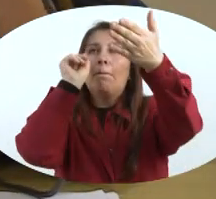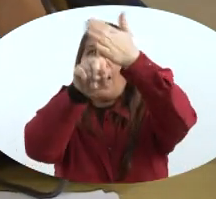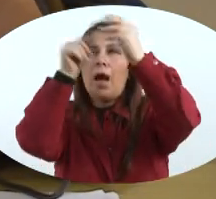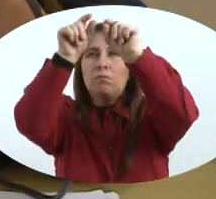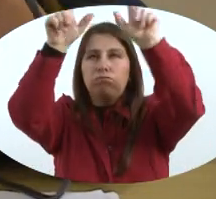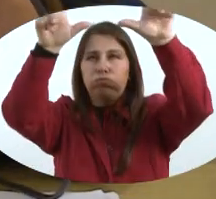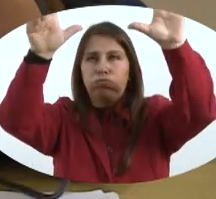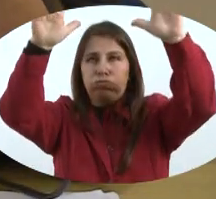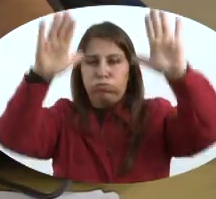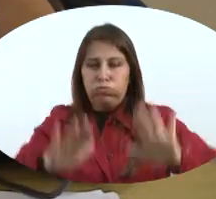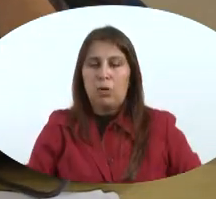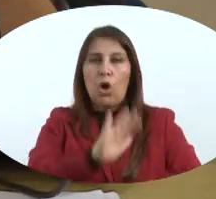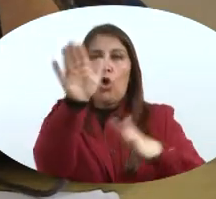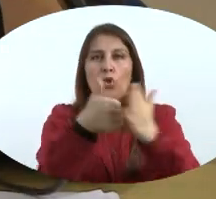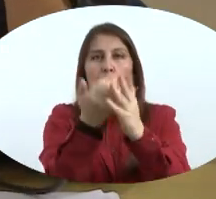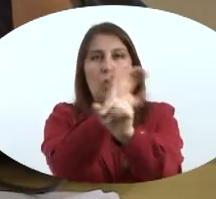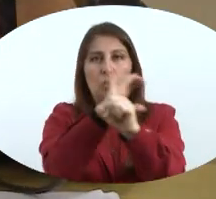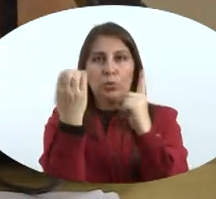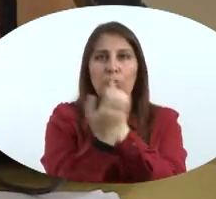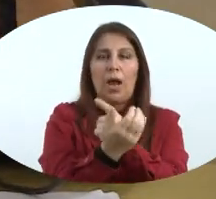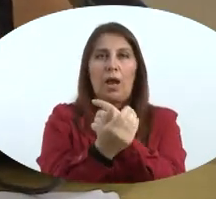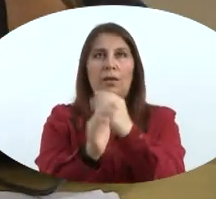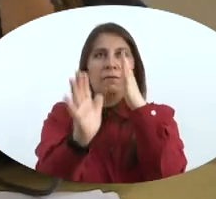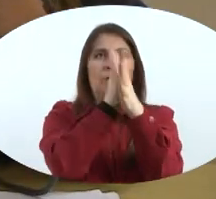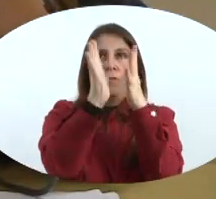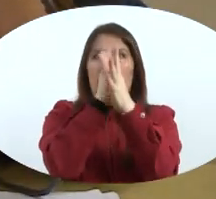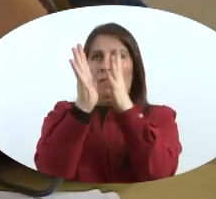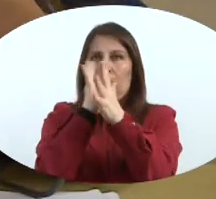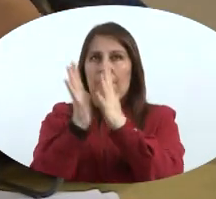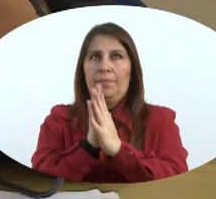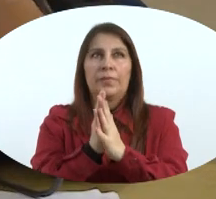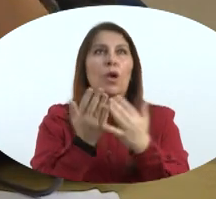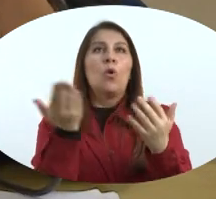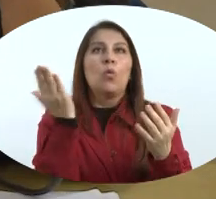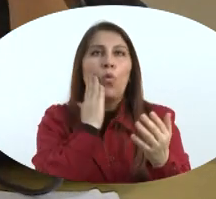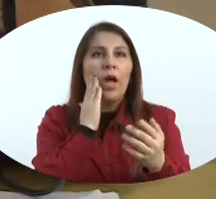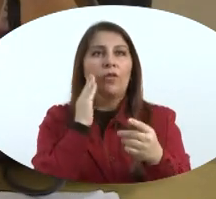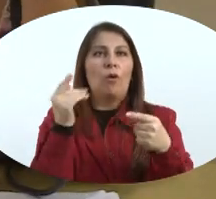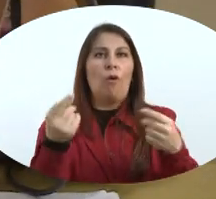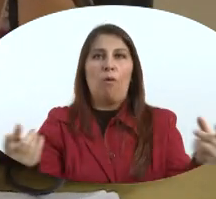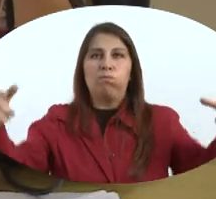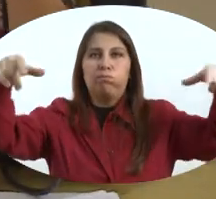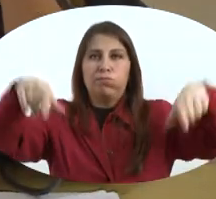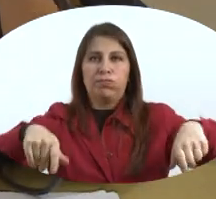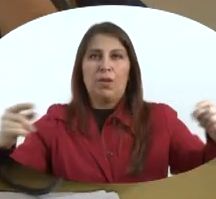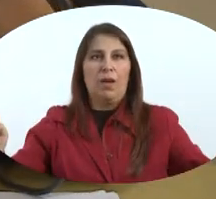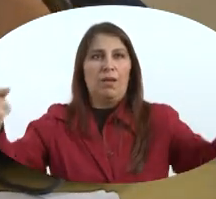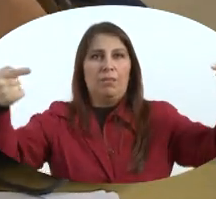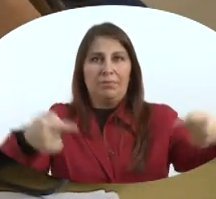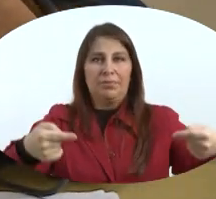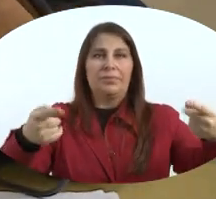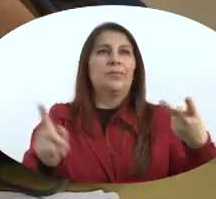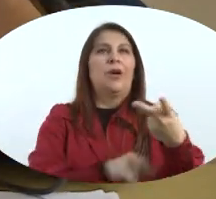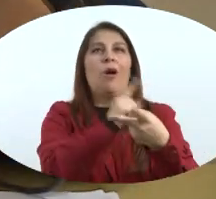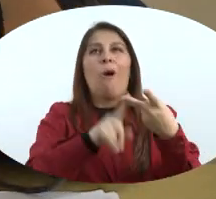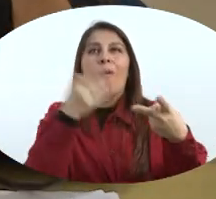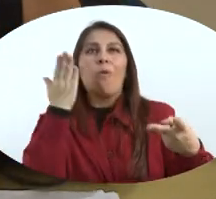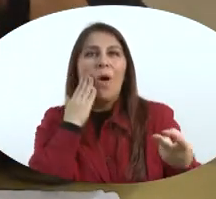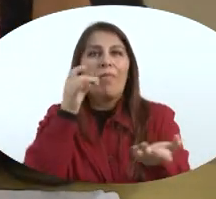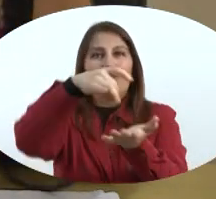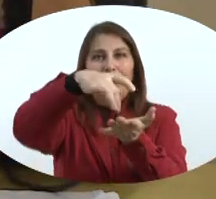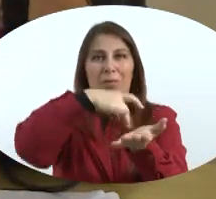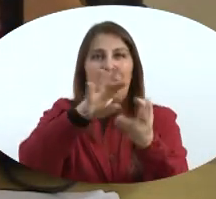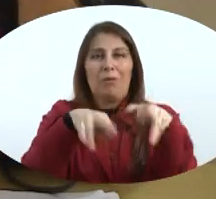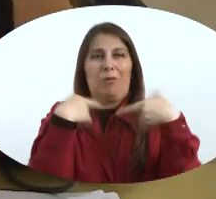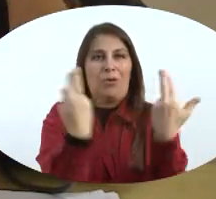algún boletín informativo y puedan ver los partidos las presentaciones los foros que hacen los milleros